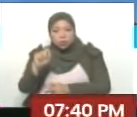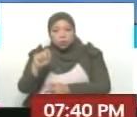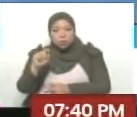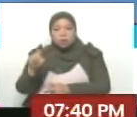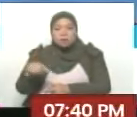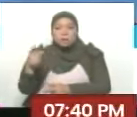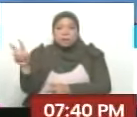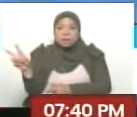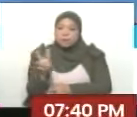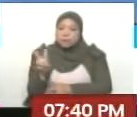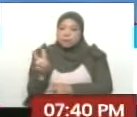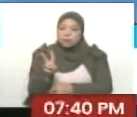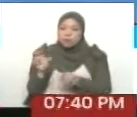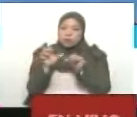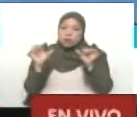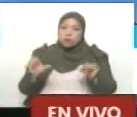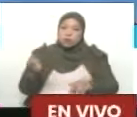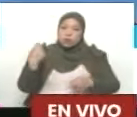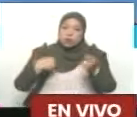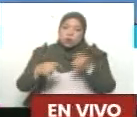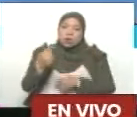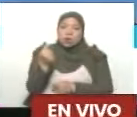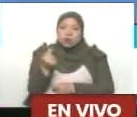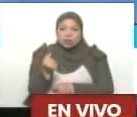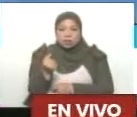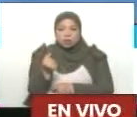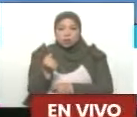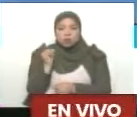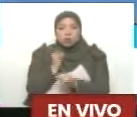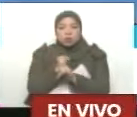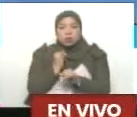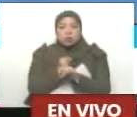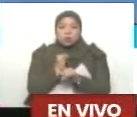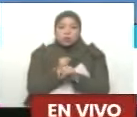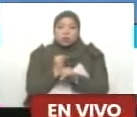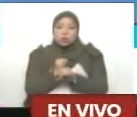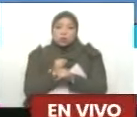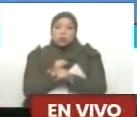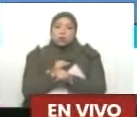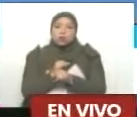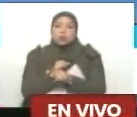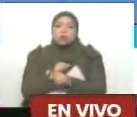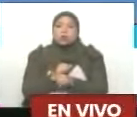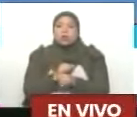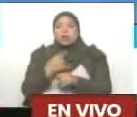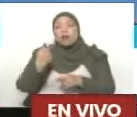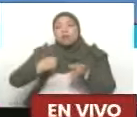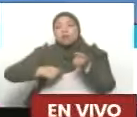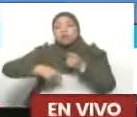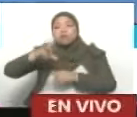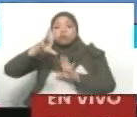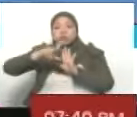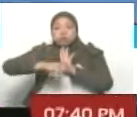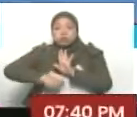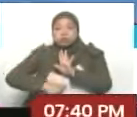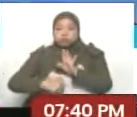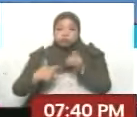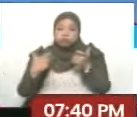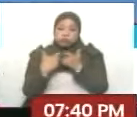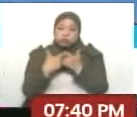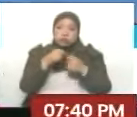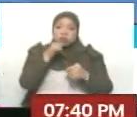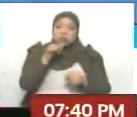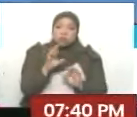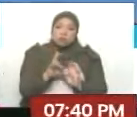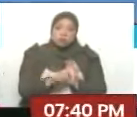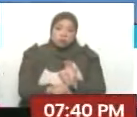del mundo que crea una superintendencia de criptomonedas, era la guarida de la mafia, de los bandidos, de los